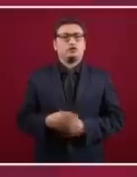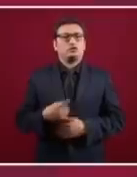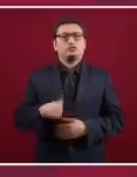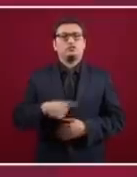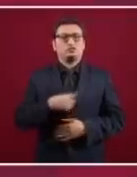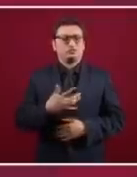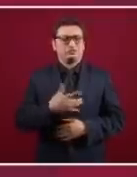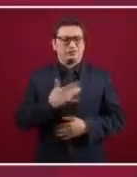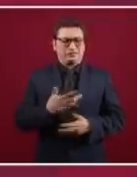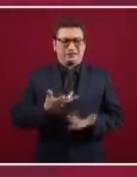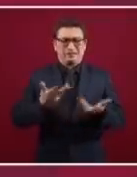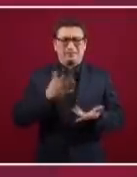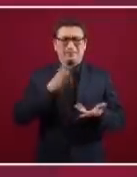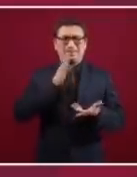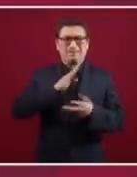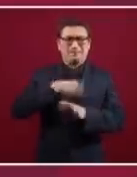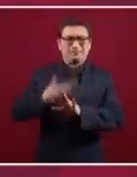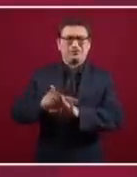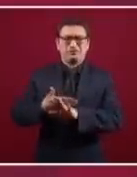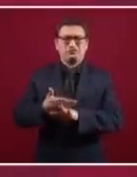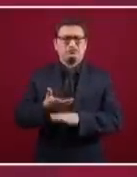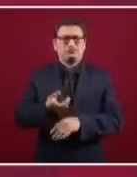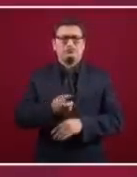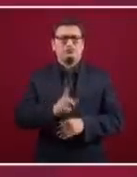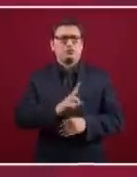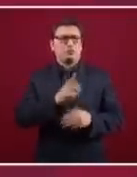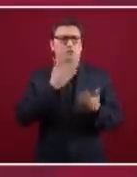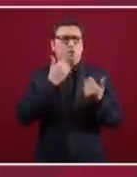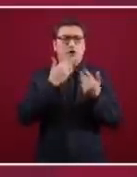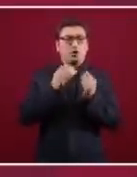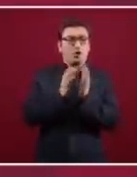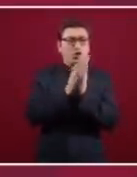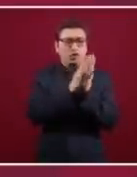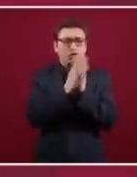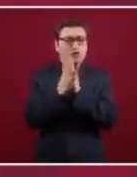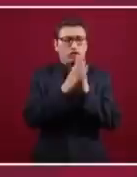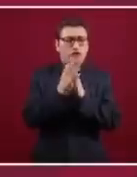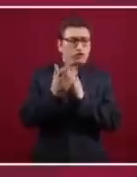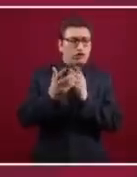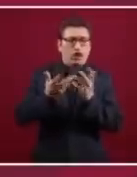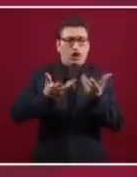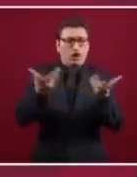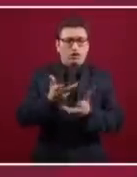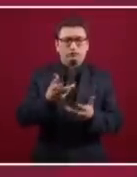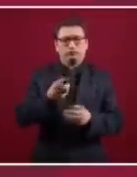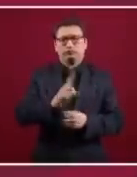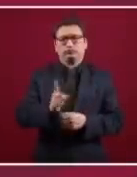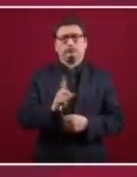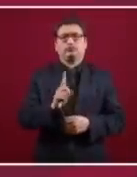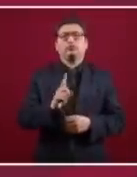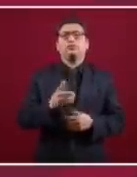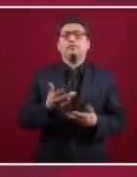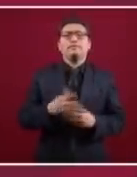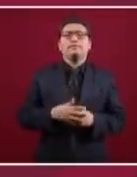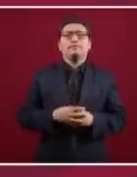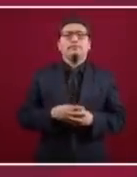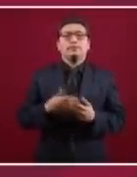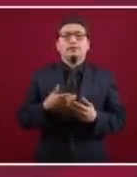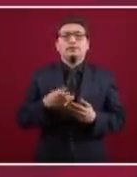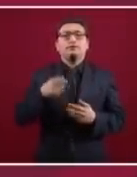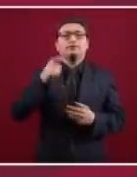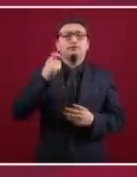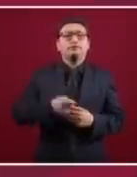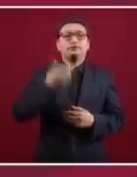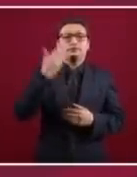mucho menos e intentos de conspiración este es un plan